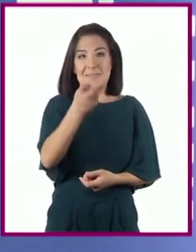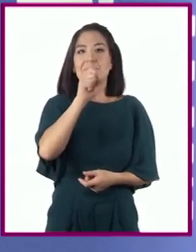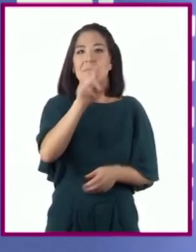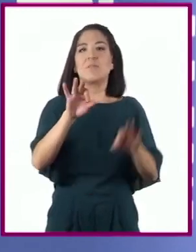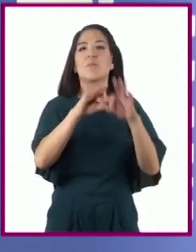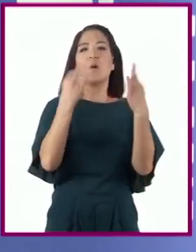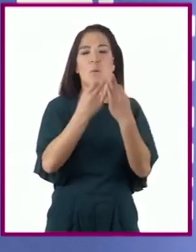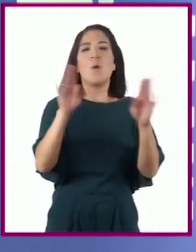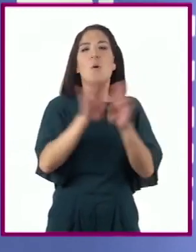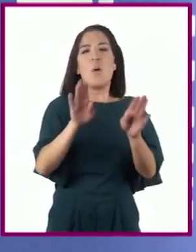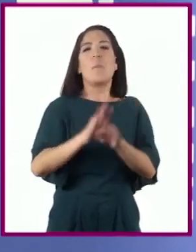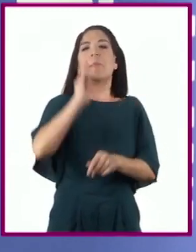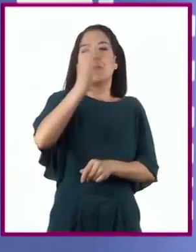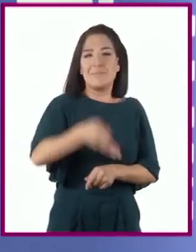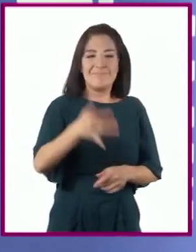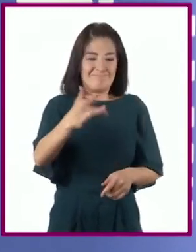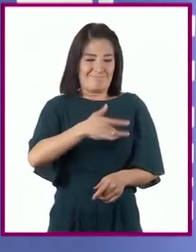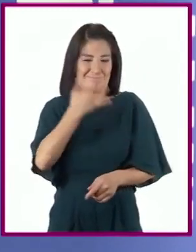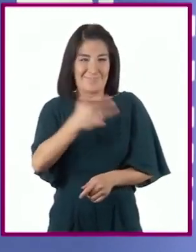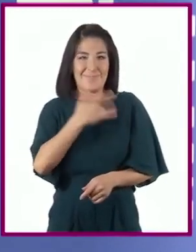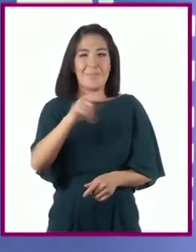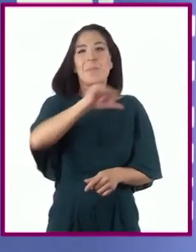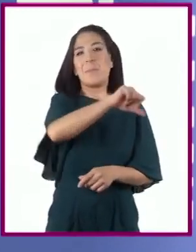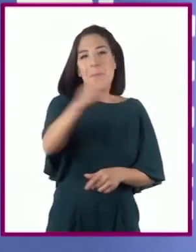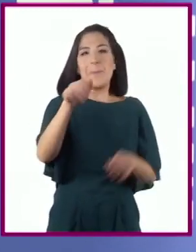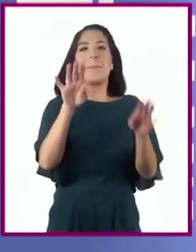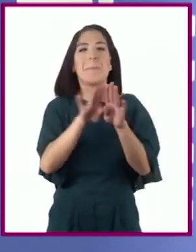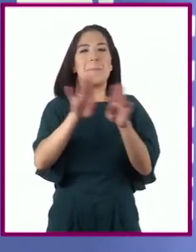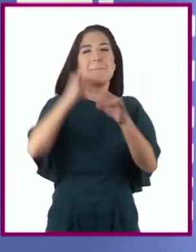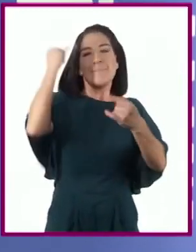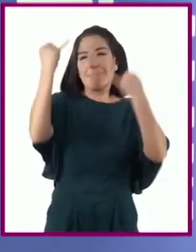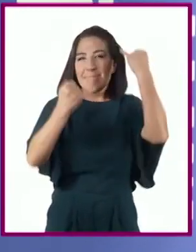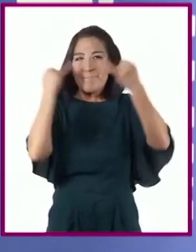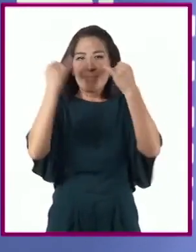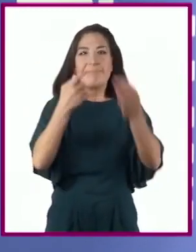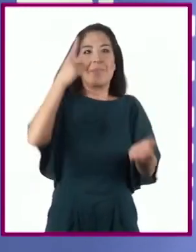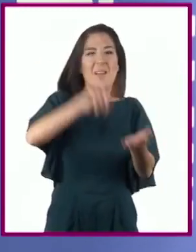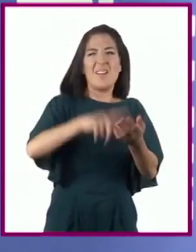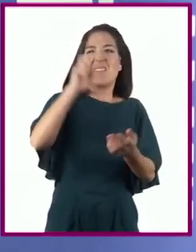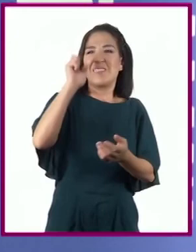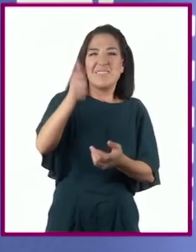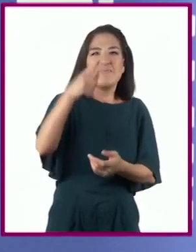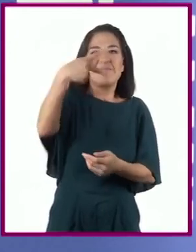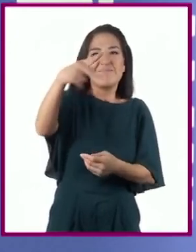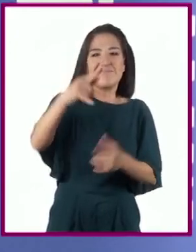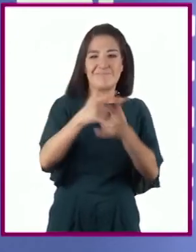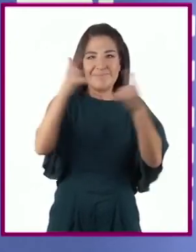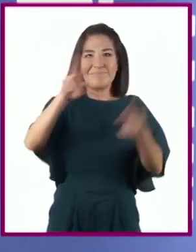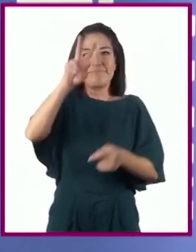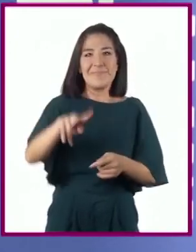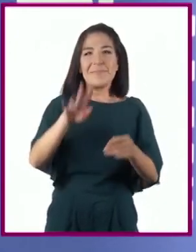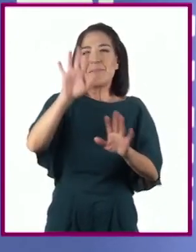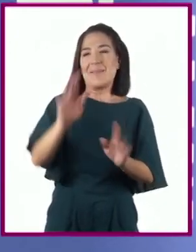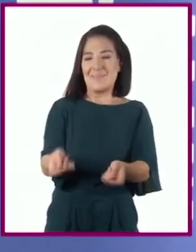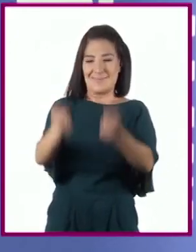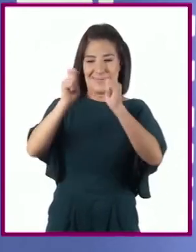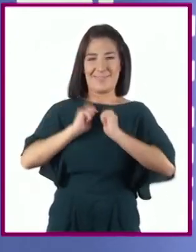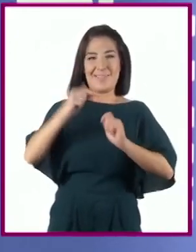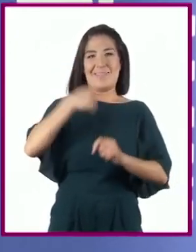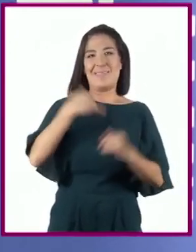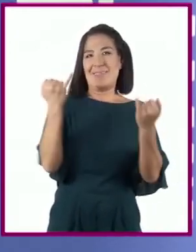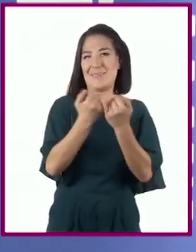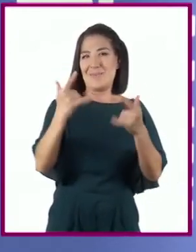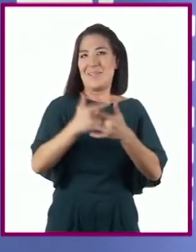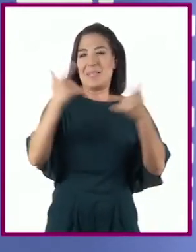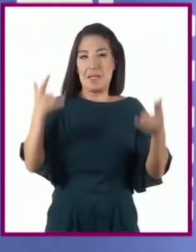permiten comprender la manera de sentir de otros e imaginar su realidad de ellos como si fuera nuestra. Ahora que están en